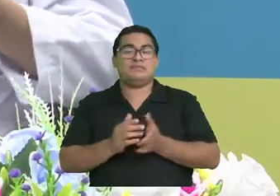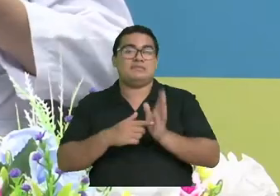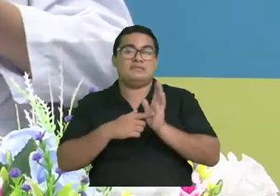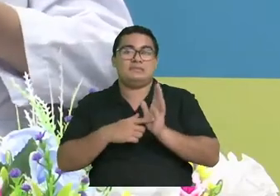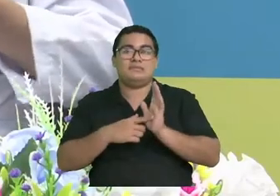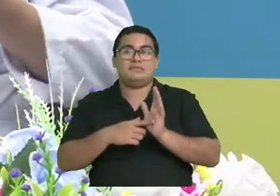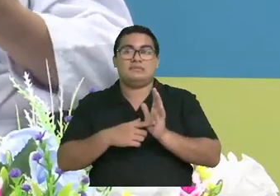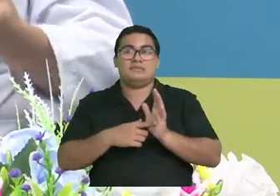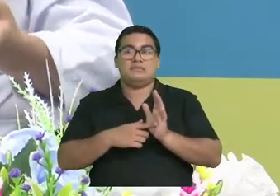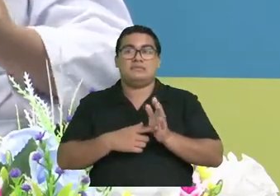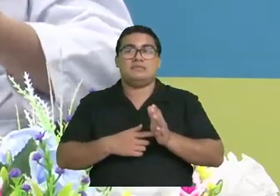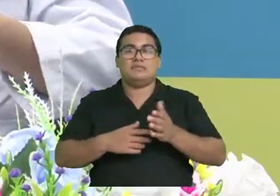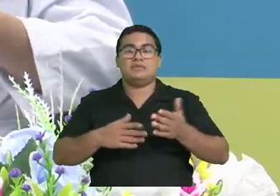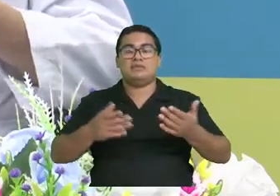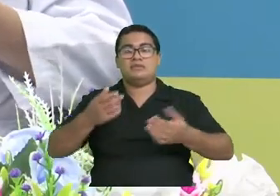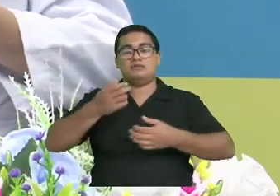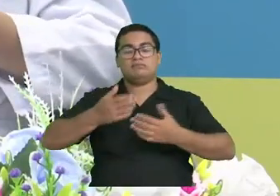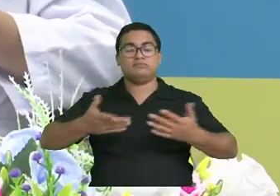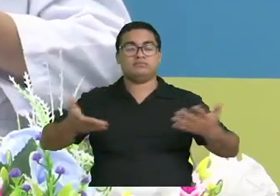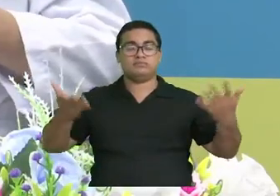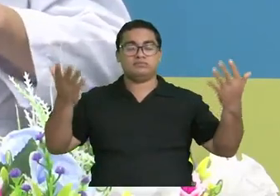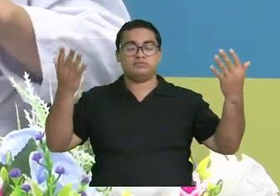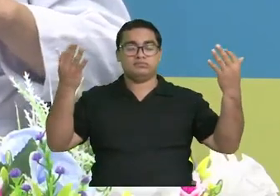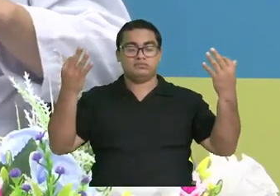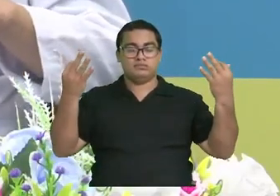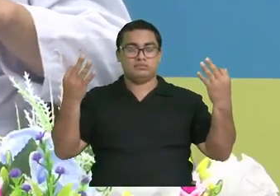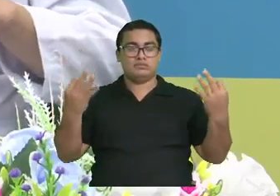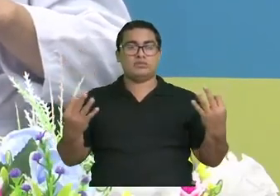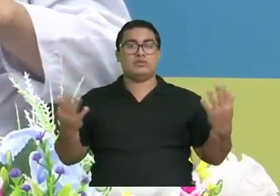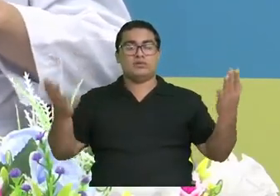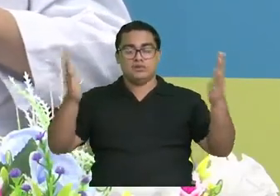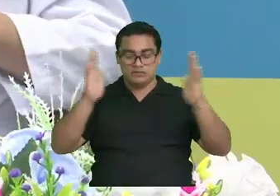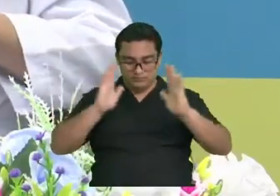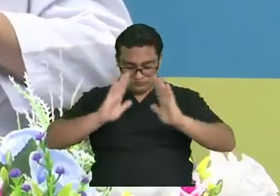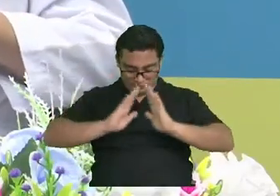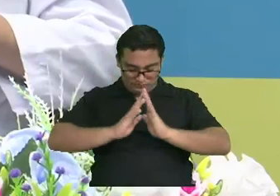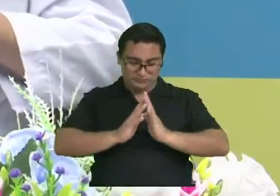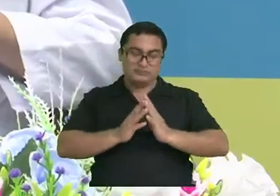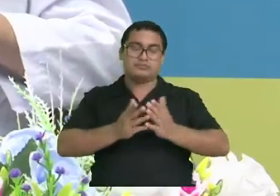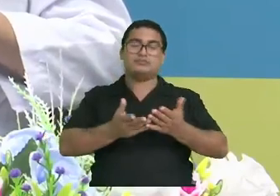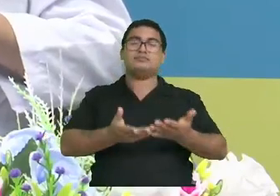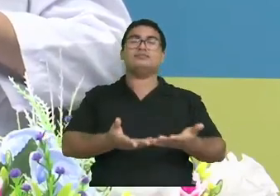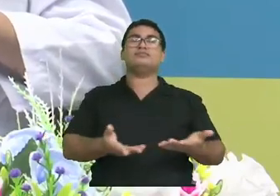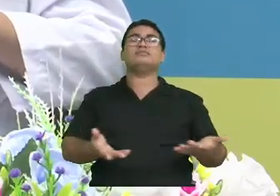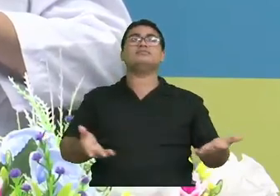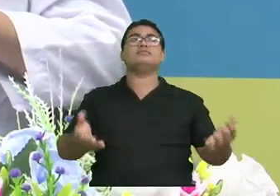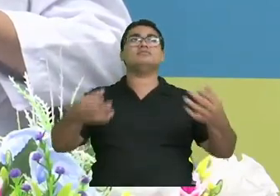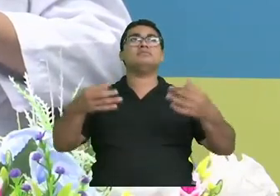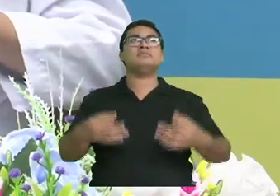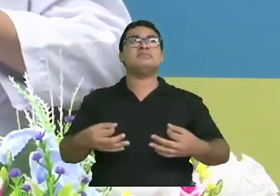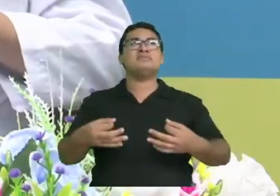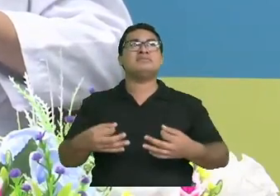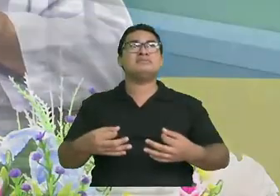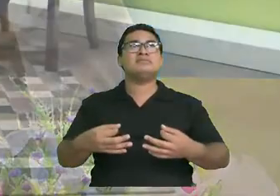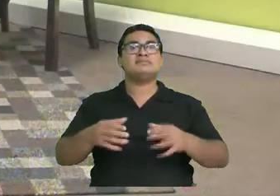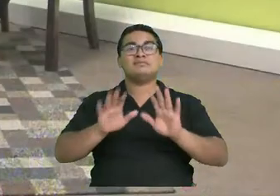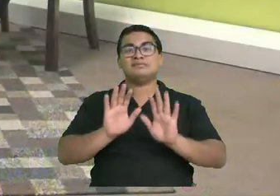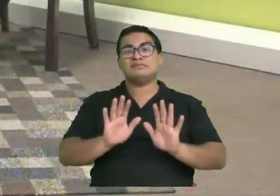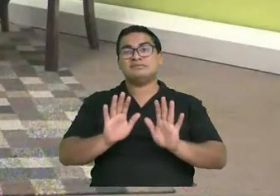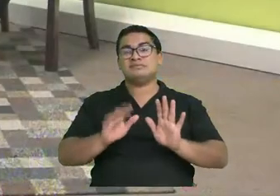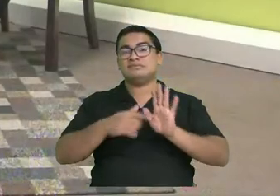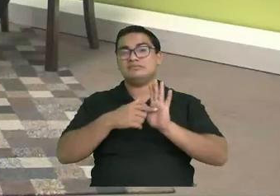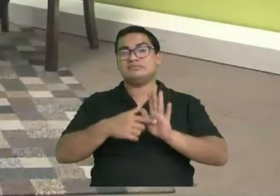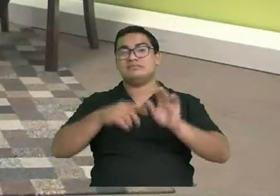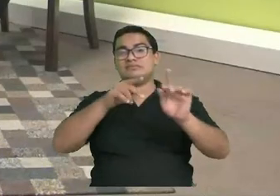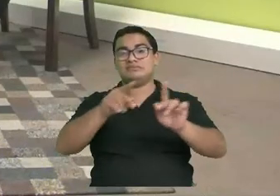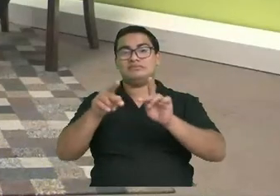terapias como yoga, relajación, que nos ayuden a mantener... A aliviar el estrés. Así es, un nivel de estrés mucho más bajo. En el